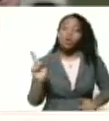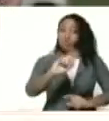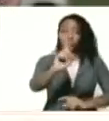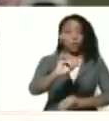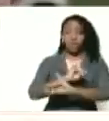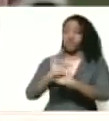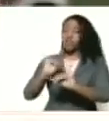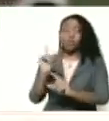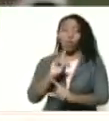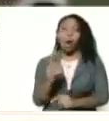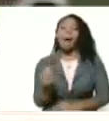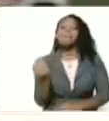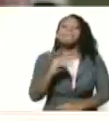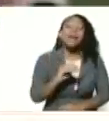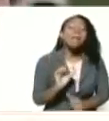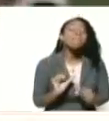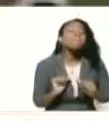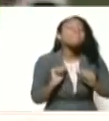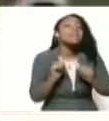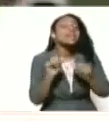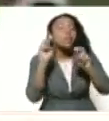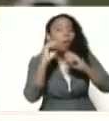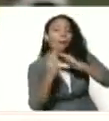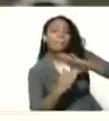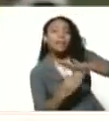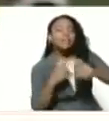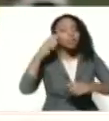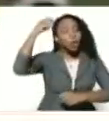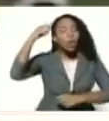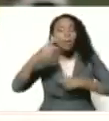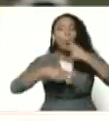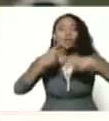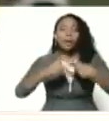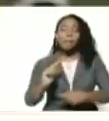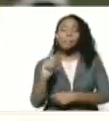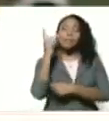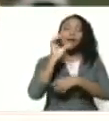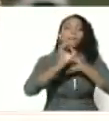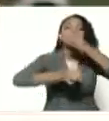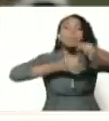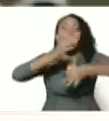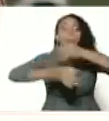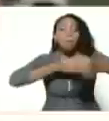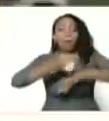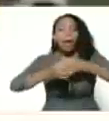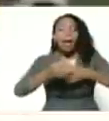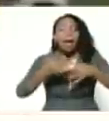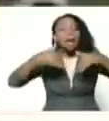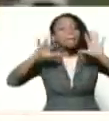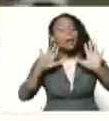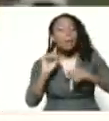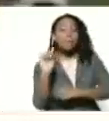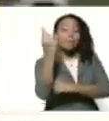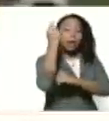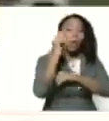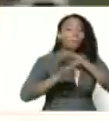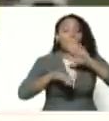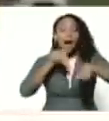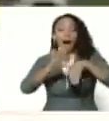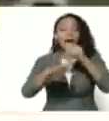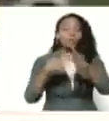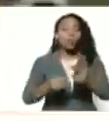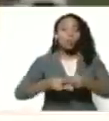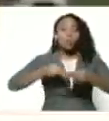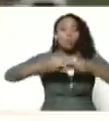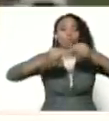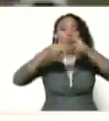Apenas están echadas las primeras bases teóricas, políticas, las primeras definiciones. Y apenas hemos dado los primeros pasos construyendo